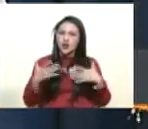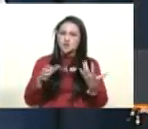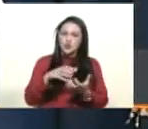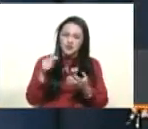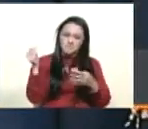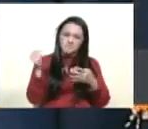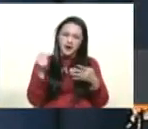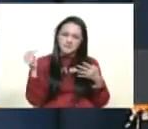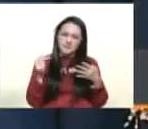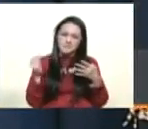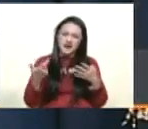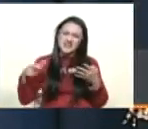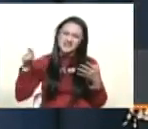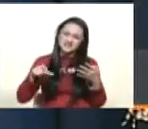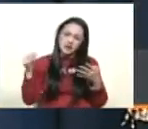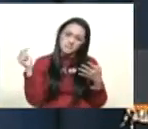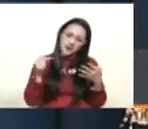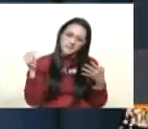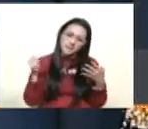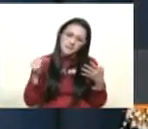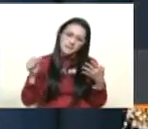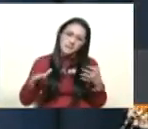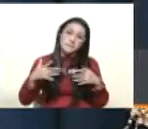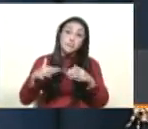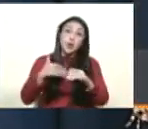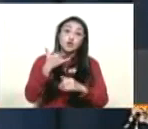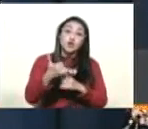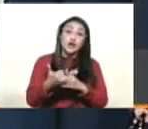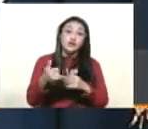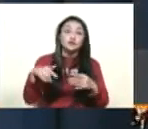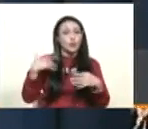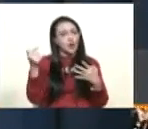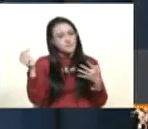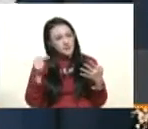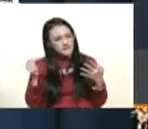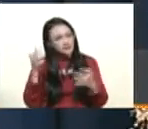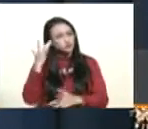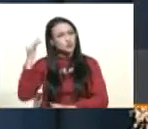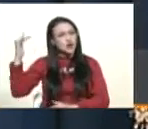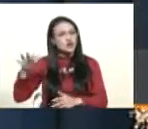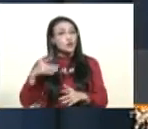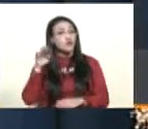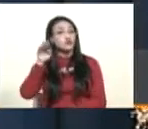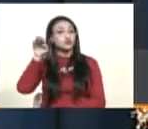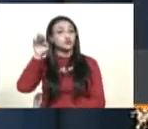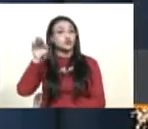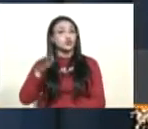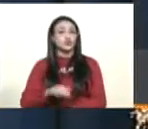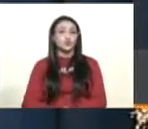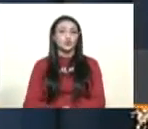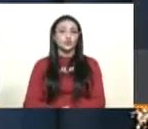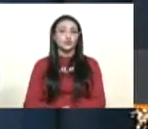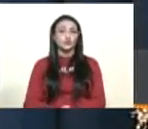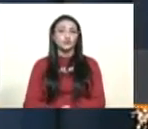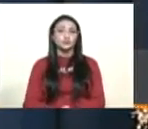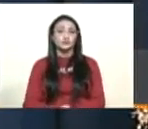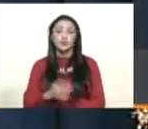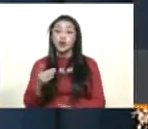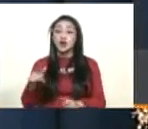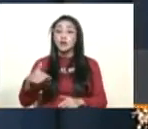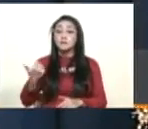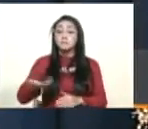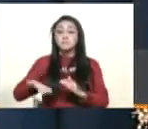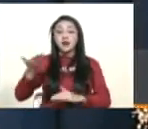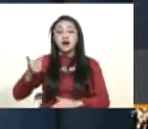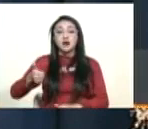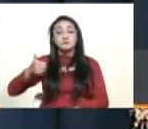problemas, cuáles son sus necesidades, cuáles son sus proyectos, cuáles son sus sueños, cuál es el futuro que ven y cuáles son las prioridades de cada